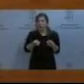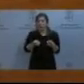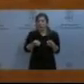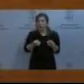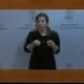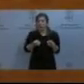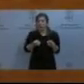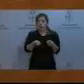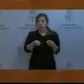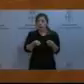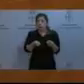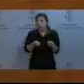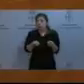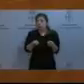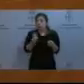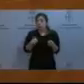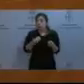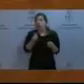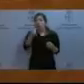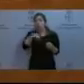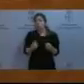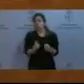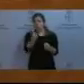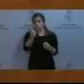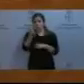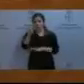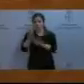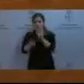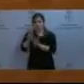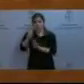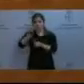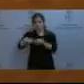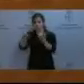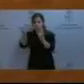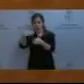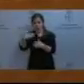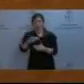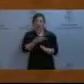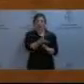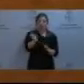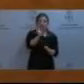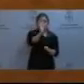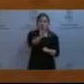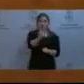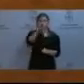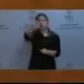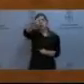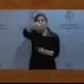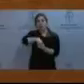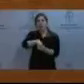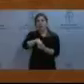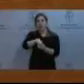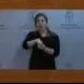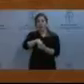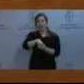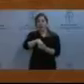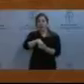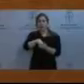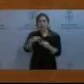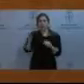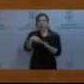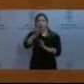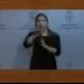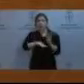conveniencia, excepto uno, precisamente el de Cangas de Narcea. Tan es así que se incluyeron en un principio en los